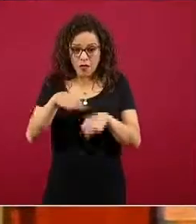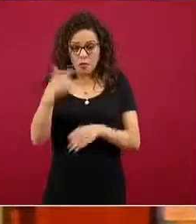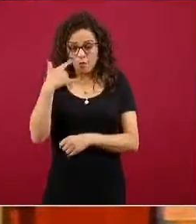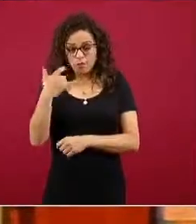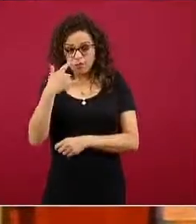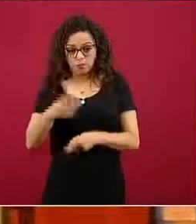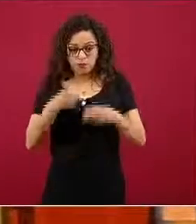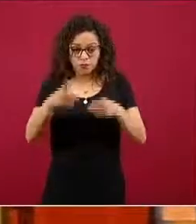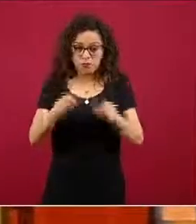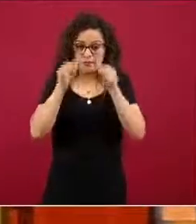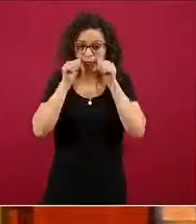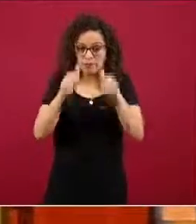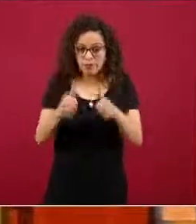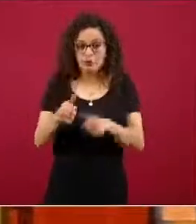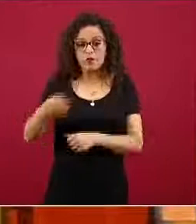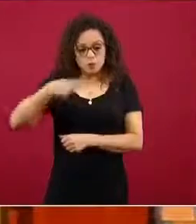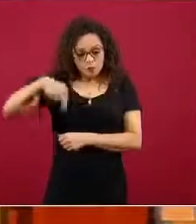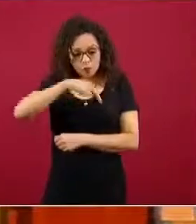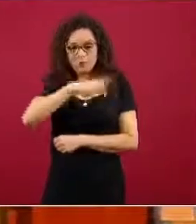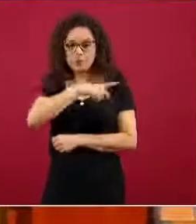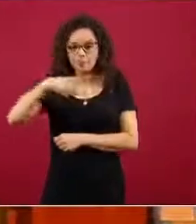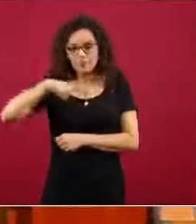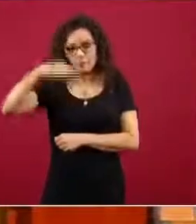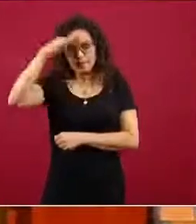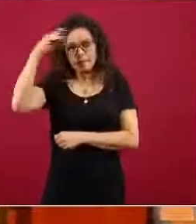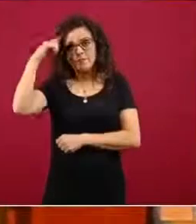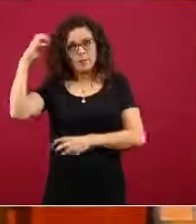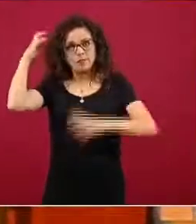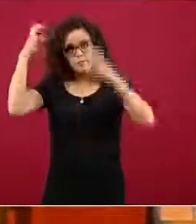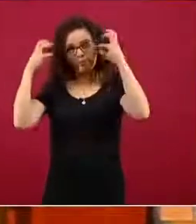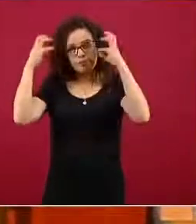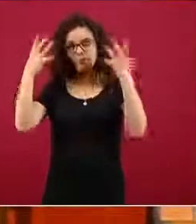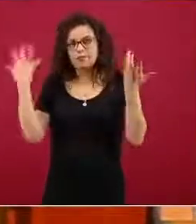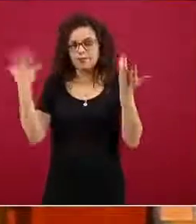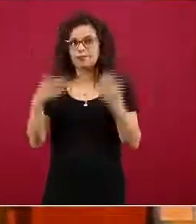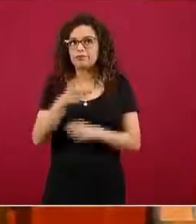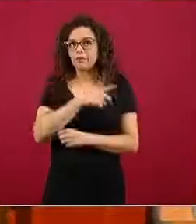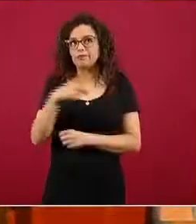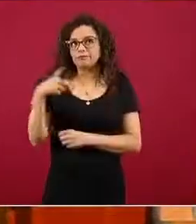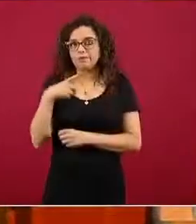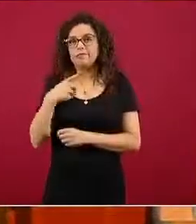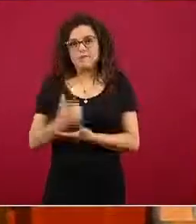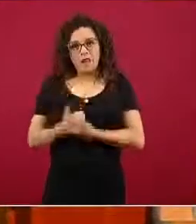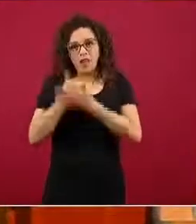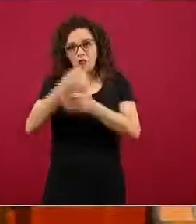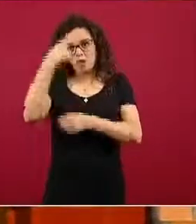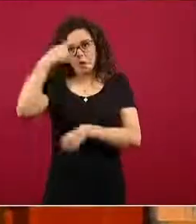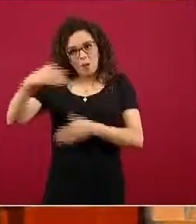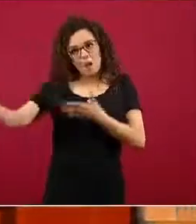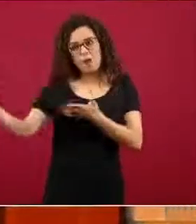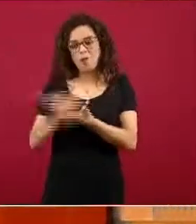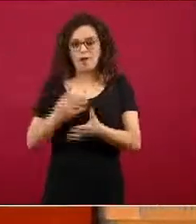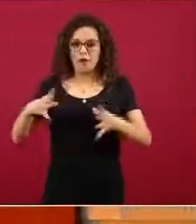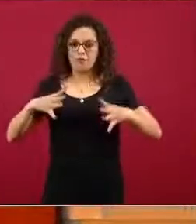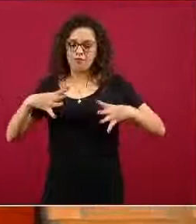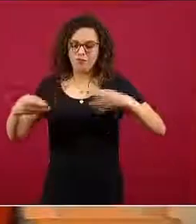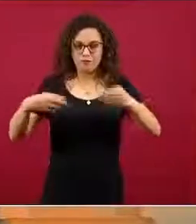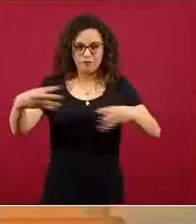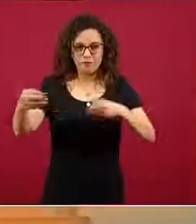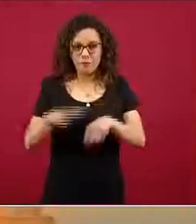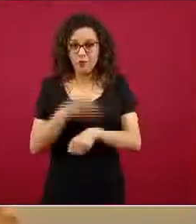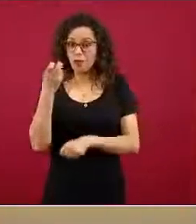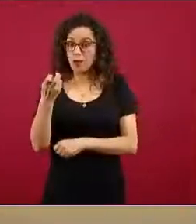hacemos con nuestra capacidad para disminuir los contagios, ¿no? Los contagios, que son las